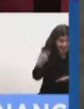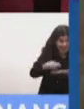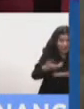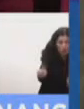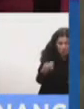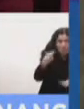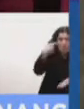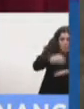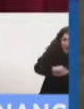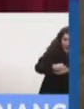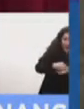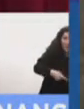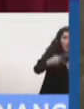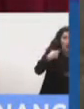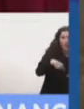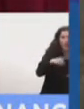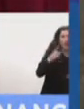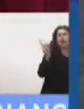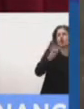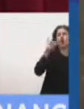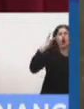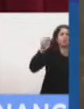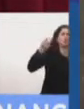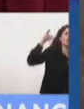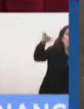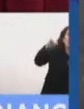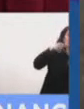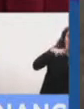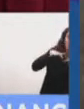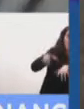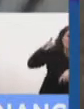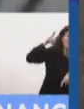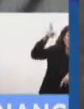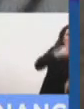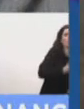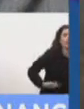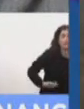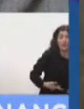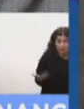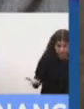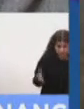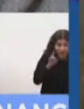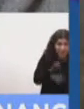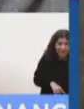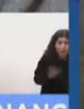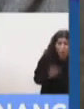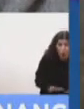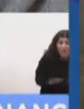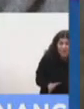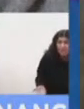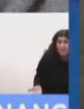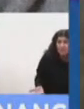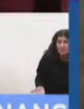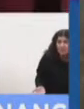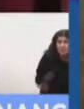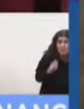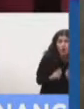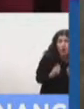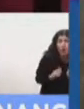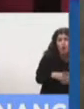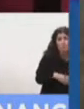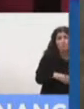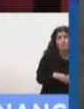hacer algún discurso se bajó, por lo que se adelanta esto. Se esperaba la presencia de Massa en los palcos también. Por ahora no lo hemos visto.